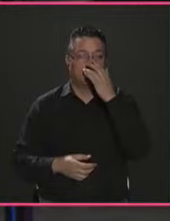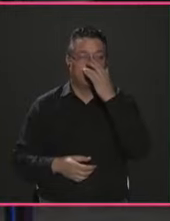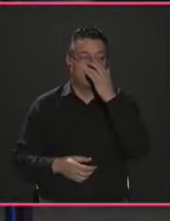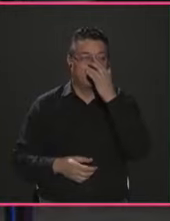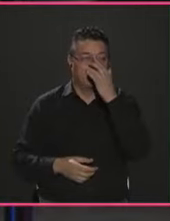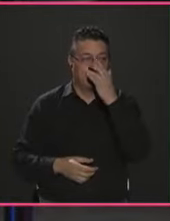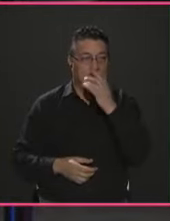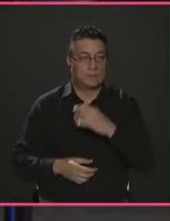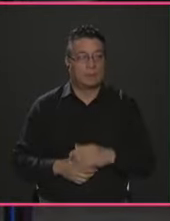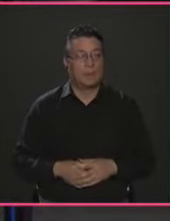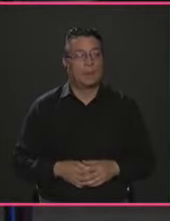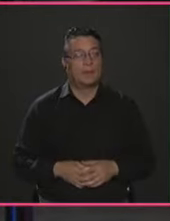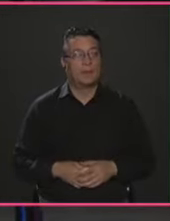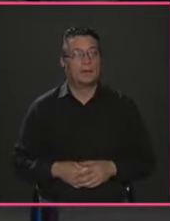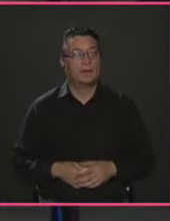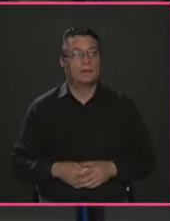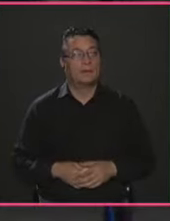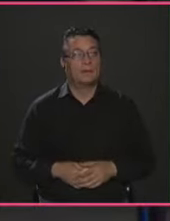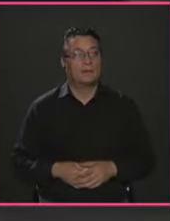eh